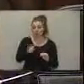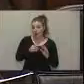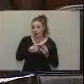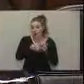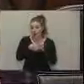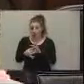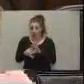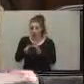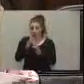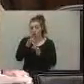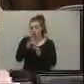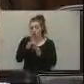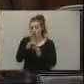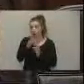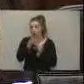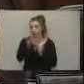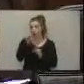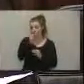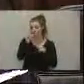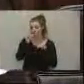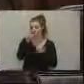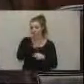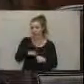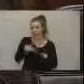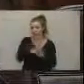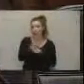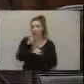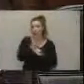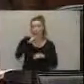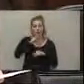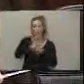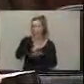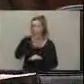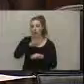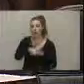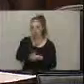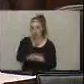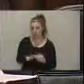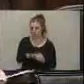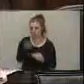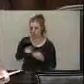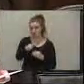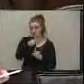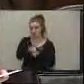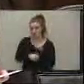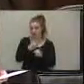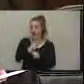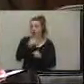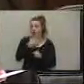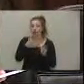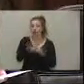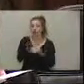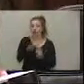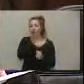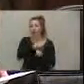ciclo de educación infantil de 0 a 3, yo creo que son compromisos que se han ido incumpliendo a lo largo de esta legislatura. Esa tasa de cobertura